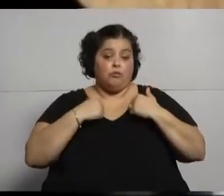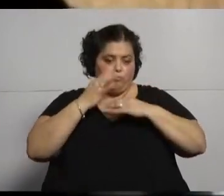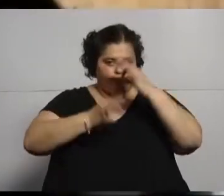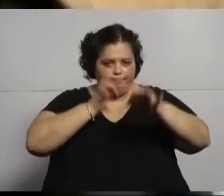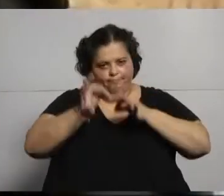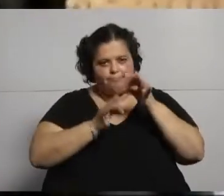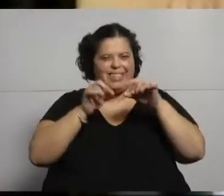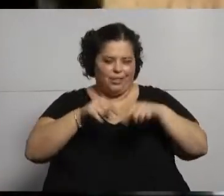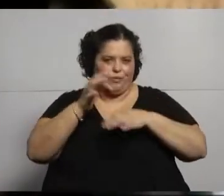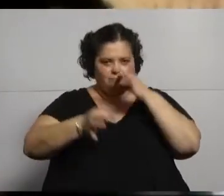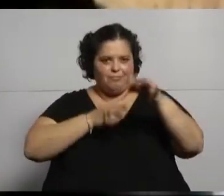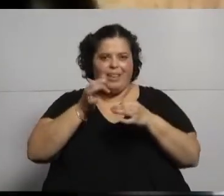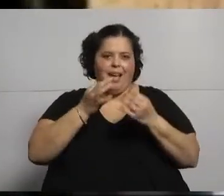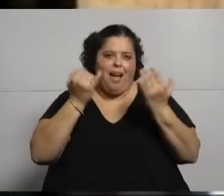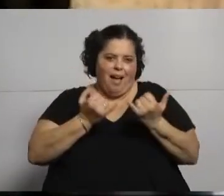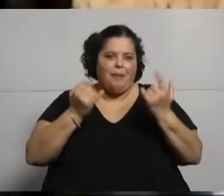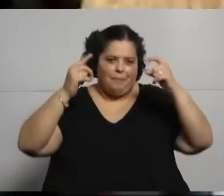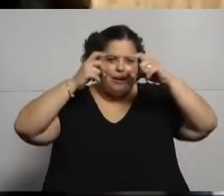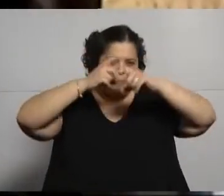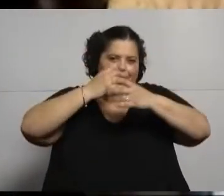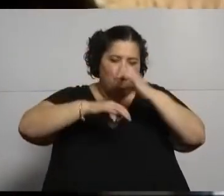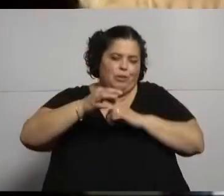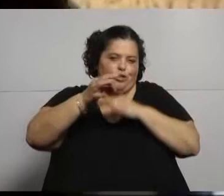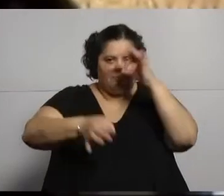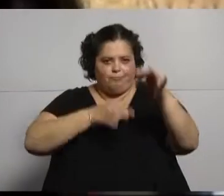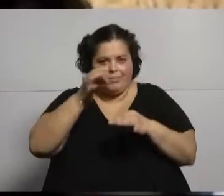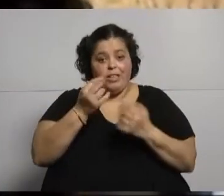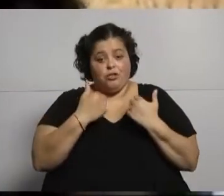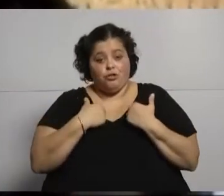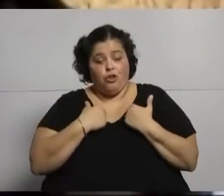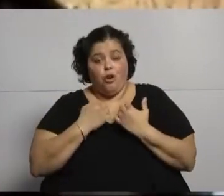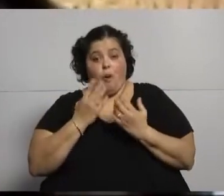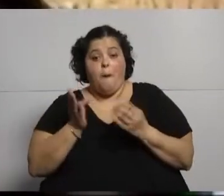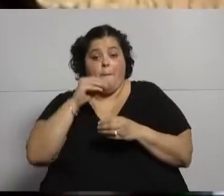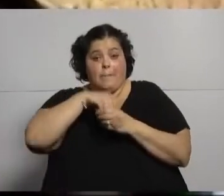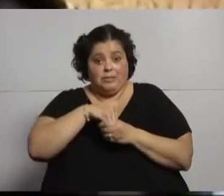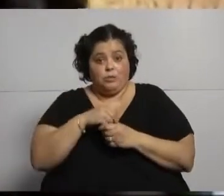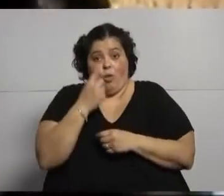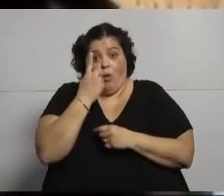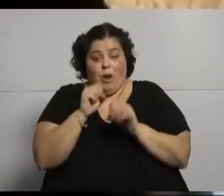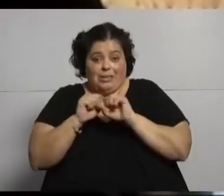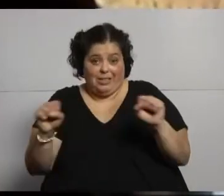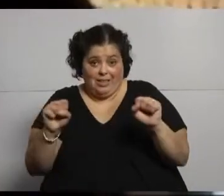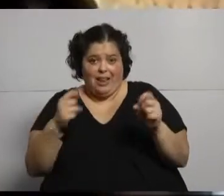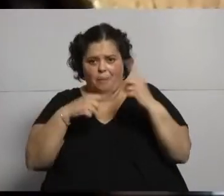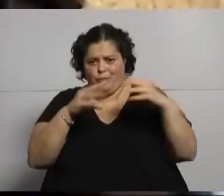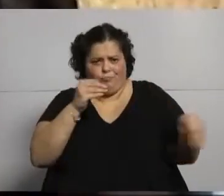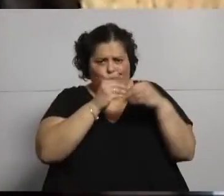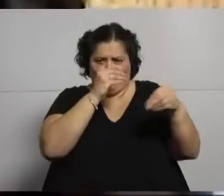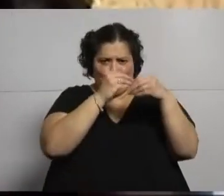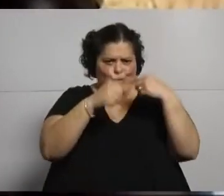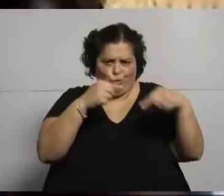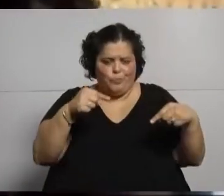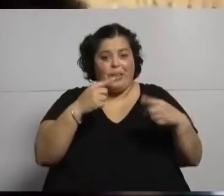mucho más complejas y tienen muchas más capas, teniendo en cuenta que yo participo de una de las secretarías, participamos de lo que el gobierno,